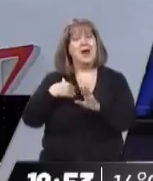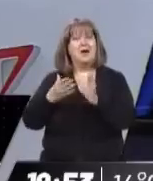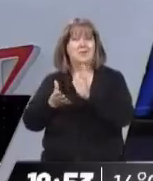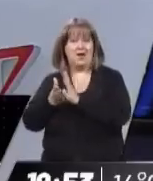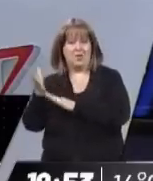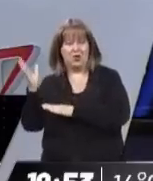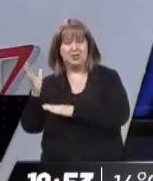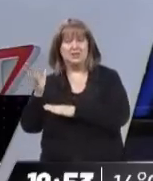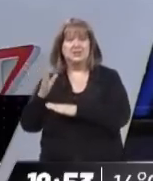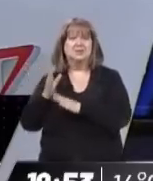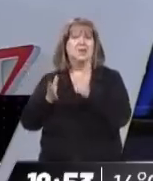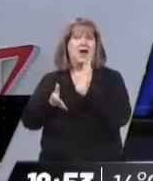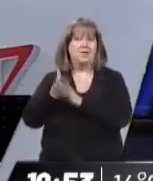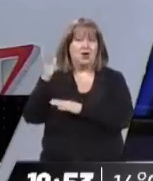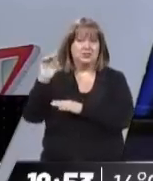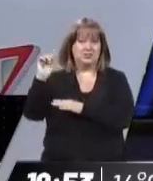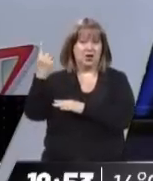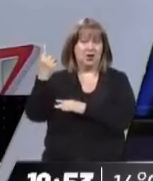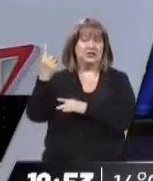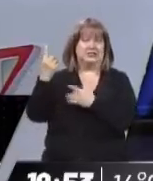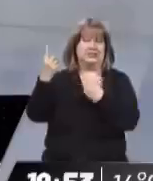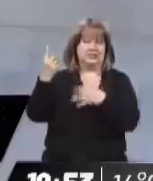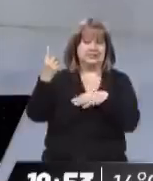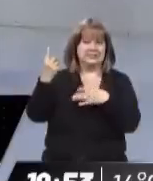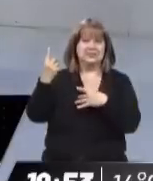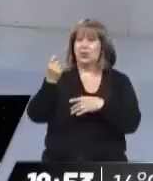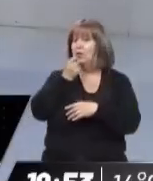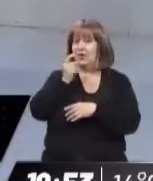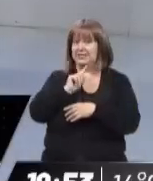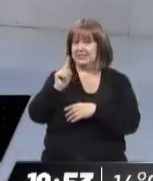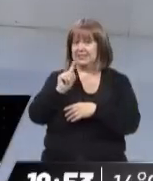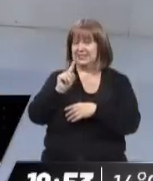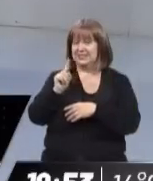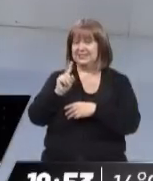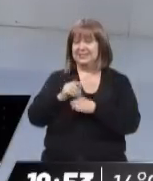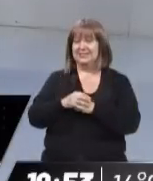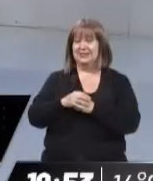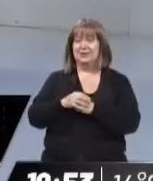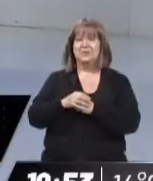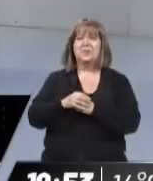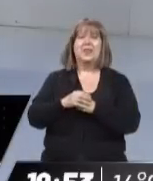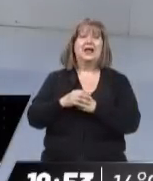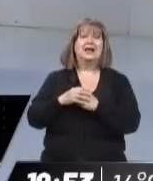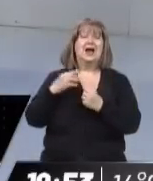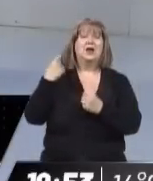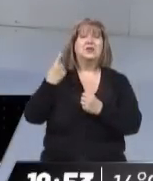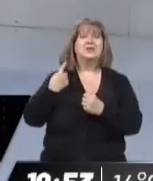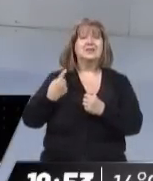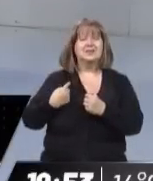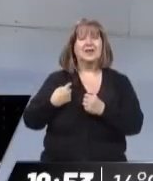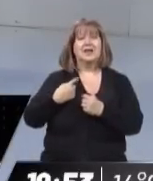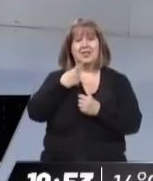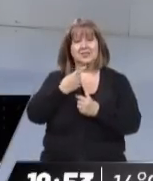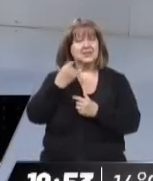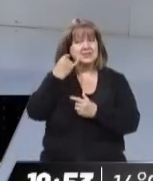hay que bancar, pero ¿no? Cuando te vas. ¿Qué te parece? No es fácil. Es dificilísimo. Lo que pasa es que todos coincidían, al menos sus familiares